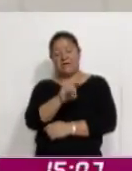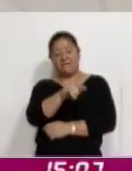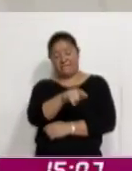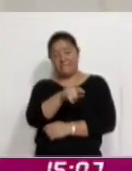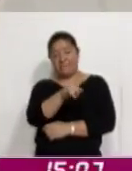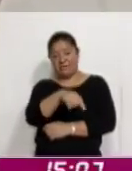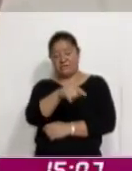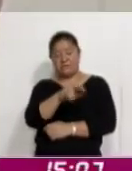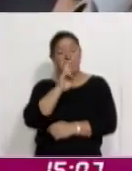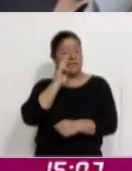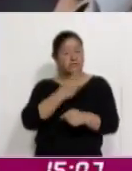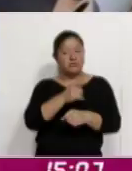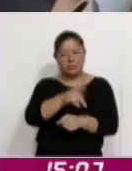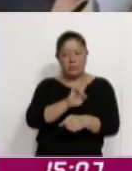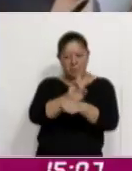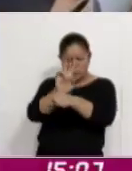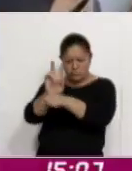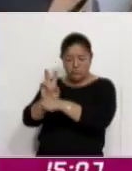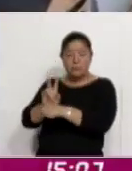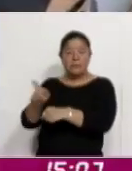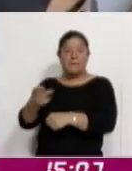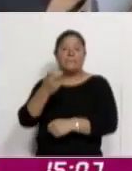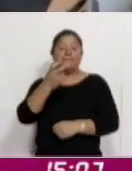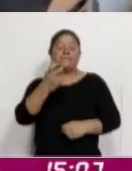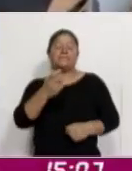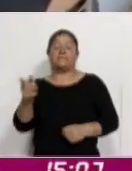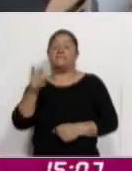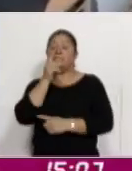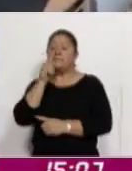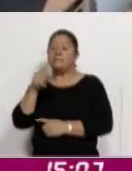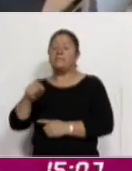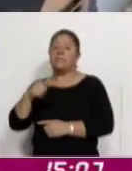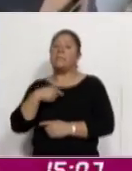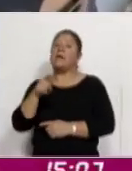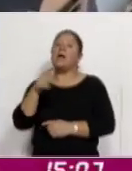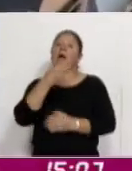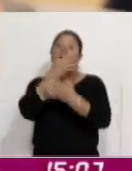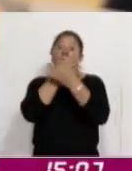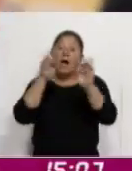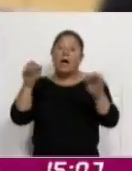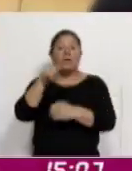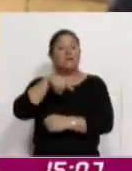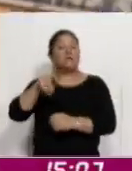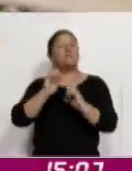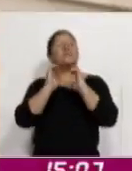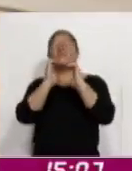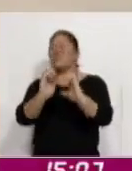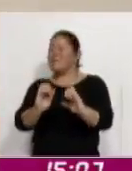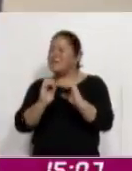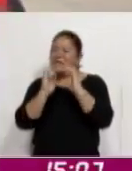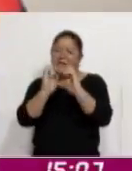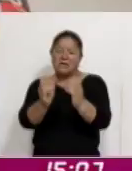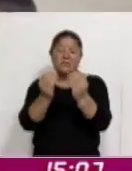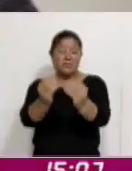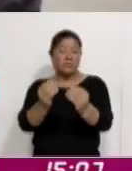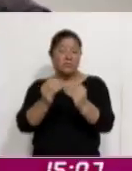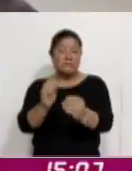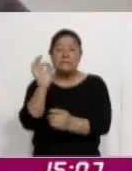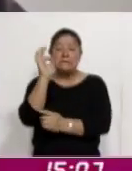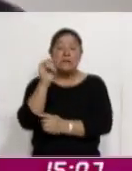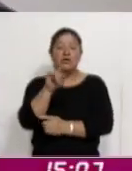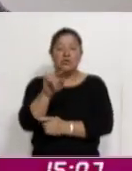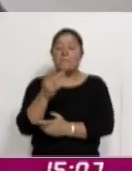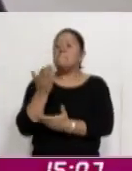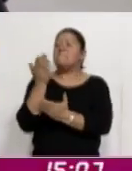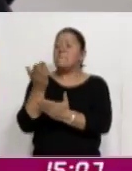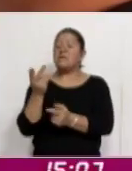la Secretaría de Seguridad Ciudadana hace un llamado a la población a extremar medidas de prevención en caso de requerir un préstamo